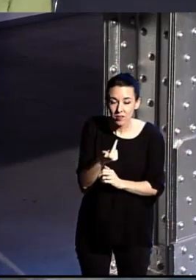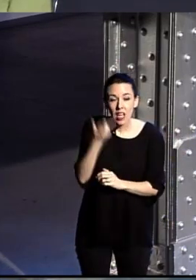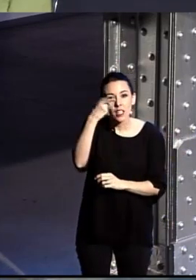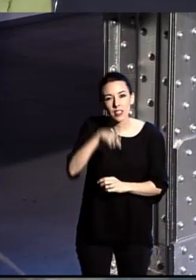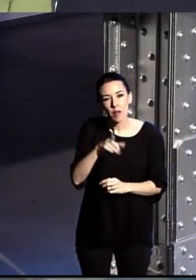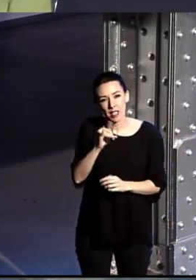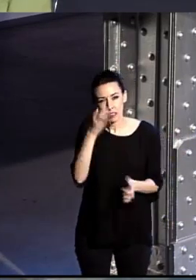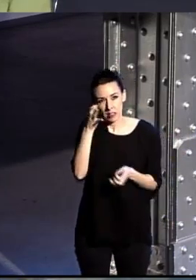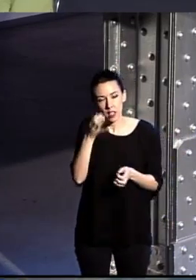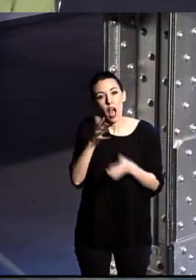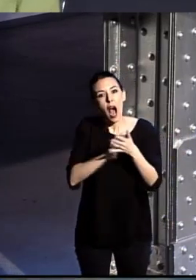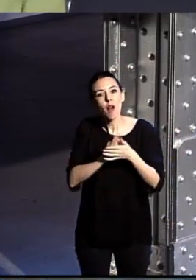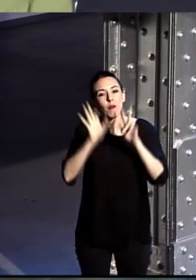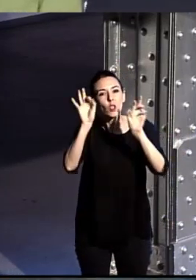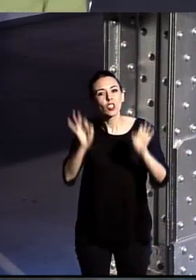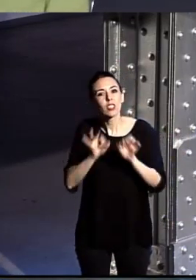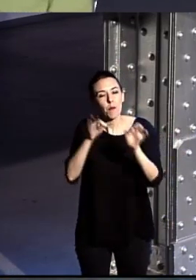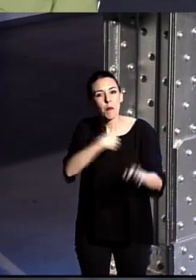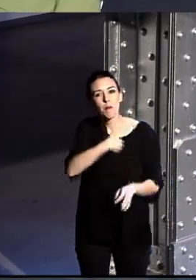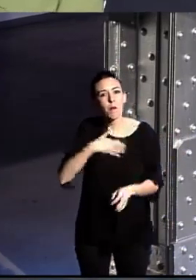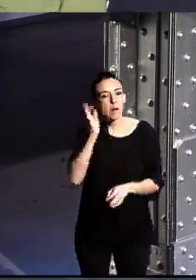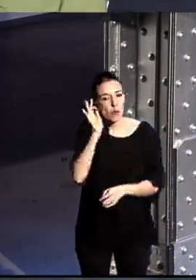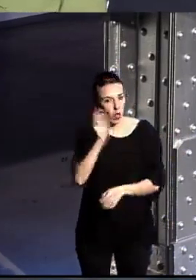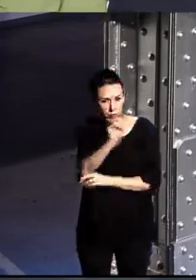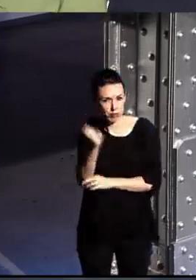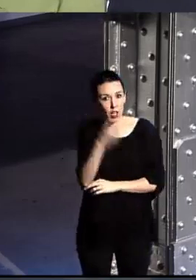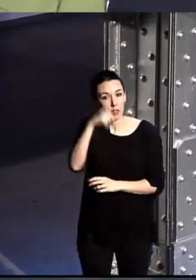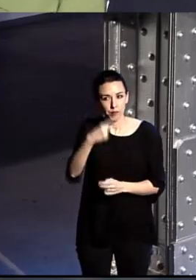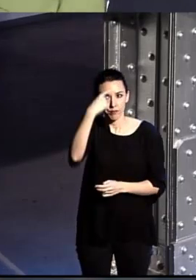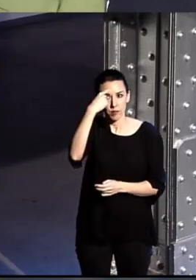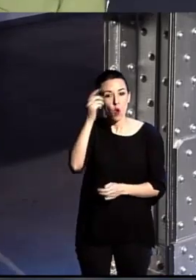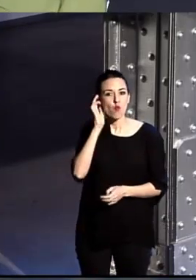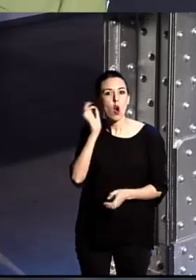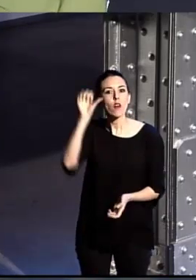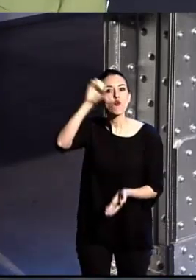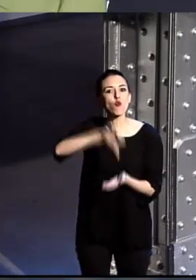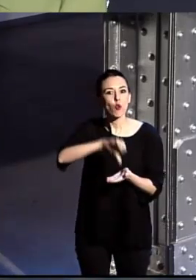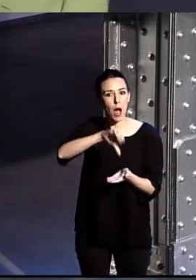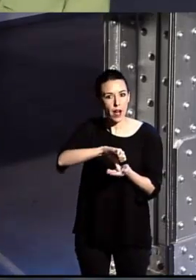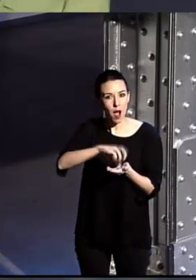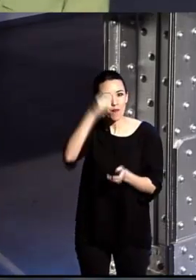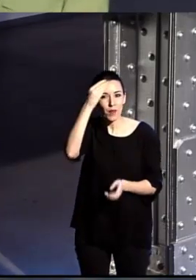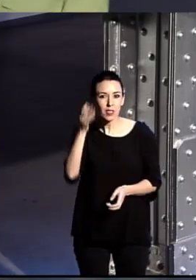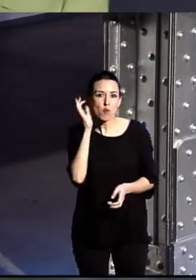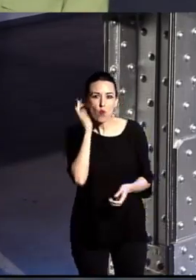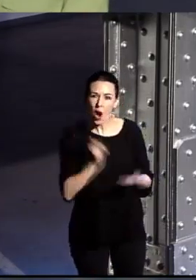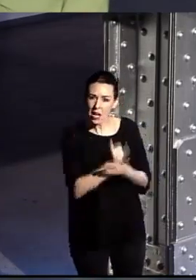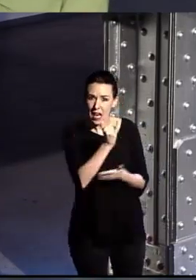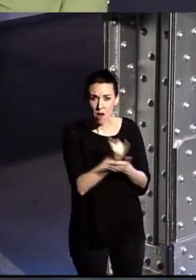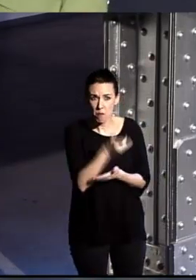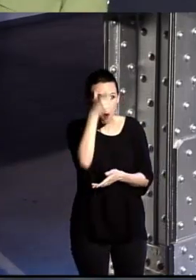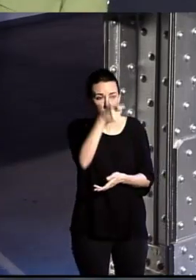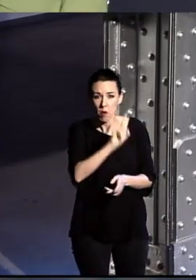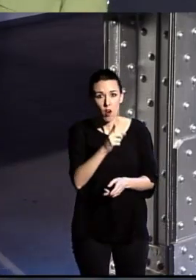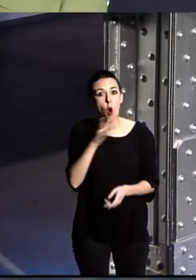y hago una precisión, hablamos siempre del papel de la mujer, etcétera, y en el fondo tenemos en mente a la mujer urbana. No pensamos en la mujer del campo, es decir, hablamos de la